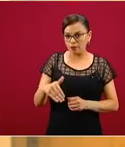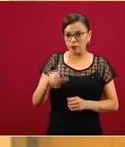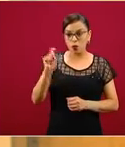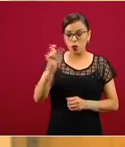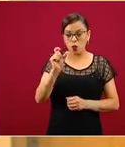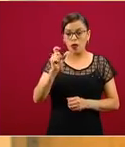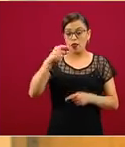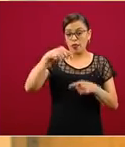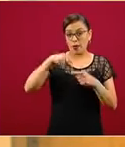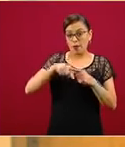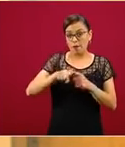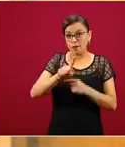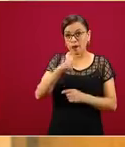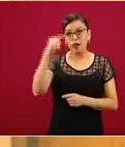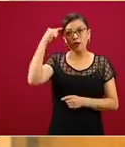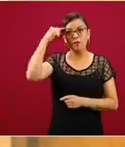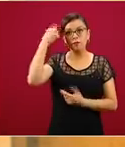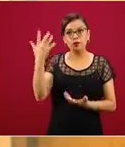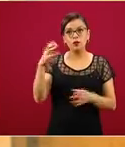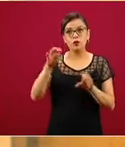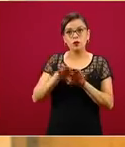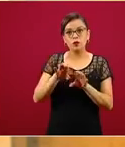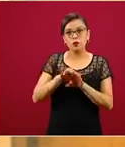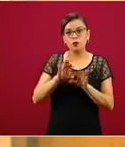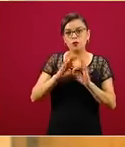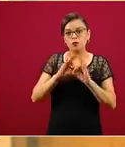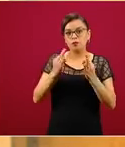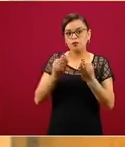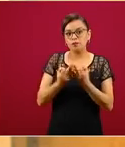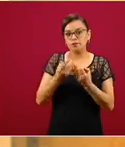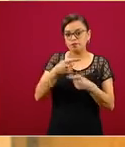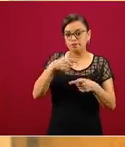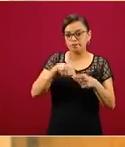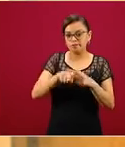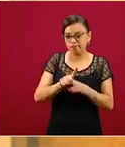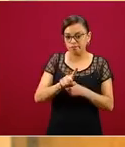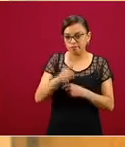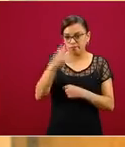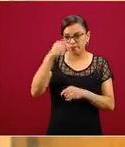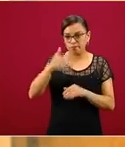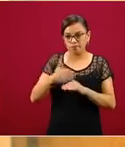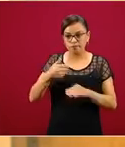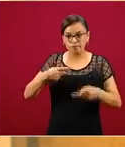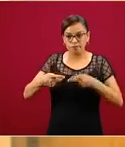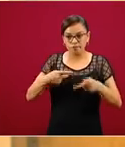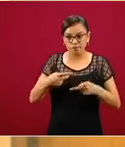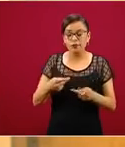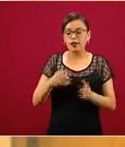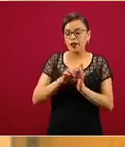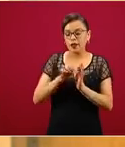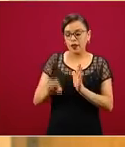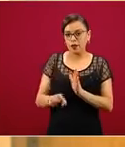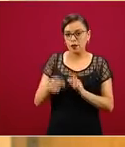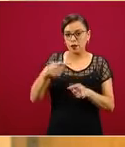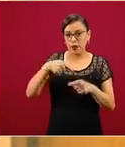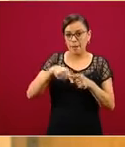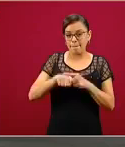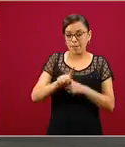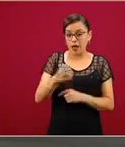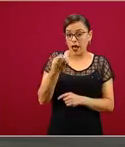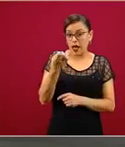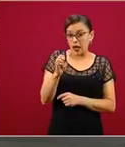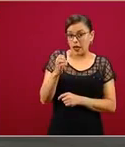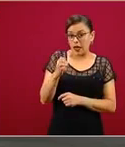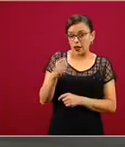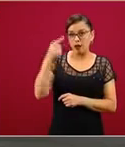las intervenciones, estoy hablando de los primeros días de enero, le dimos vueltas y vueltas y